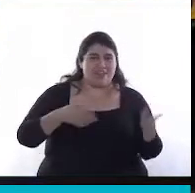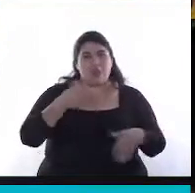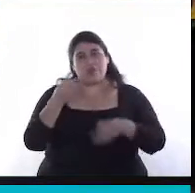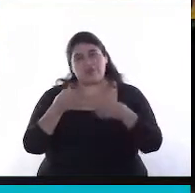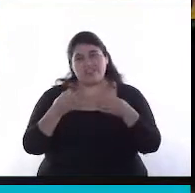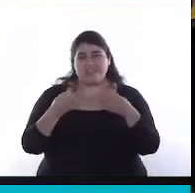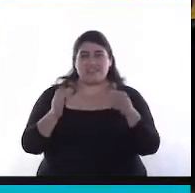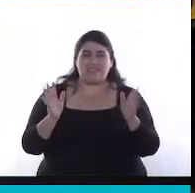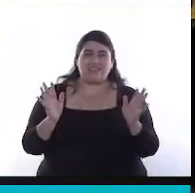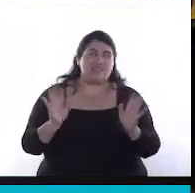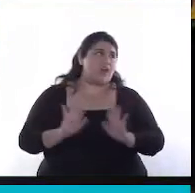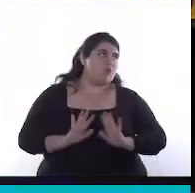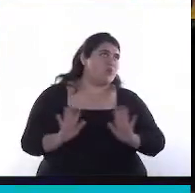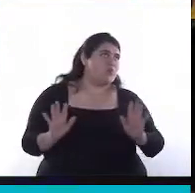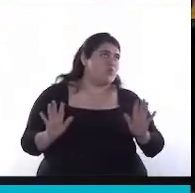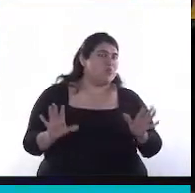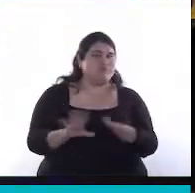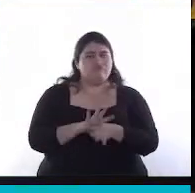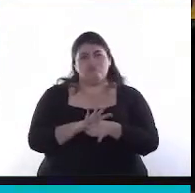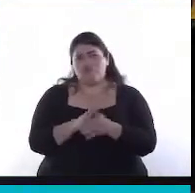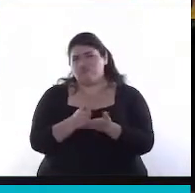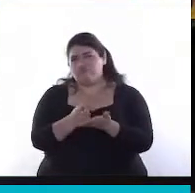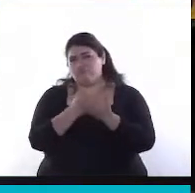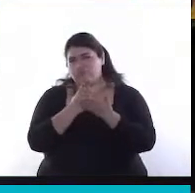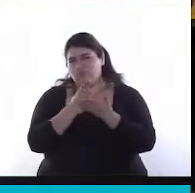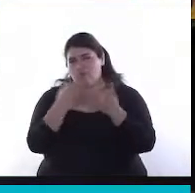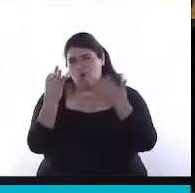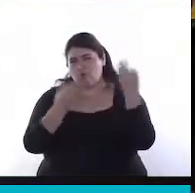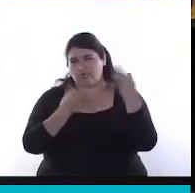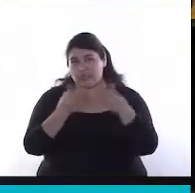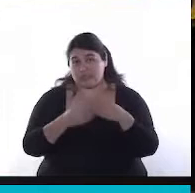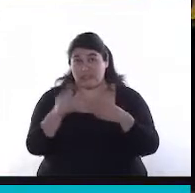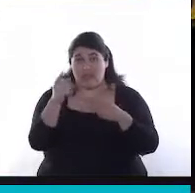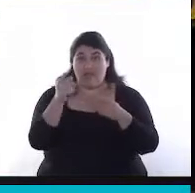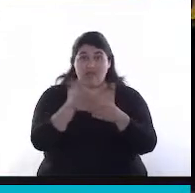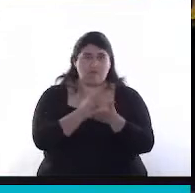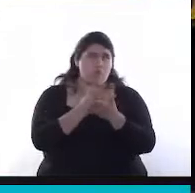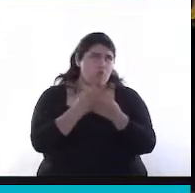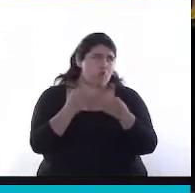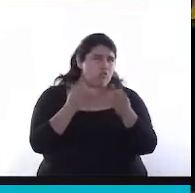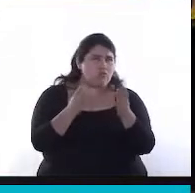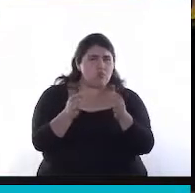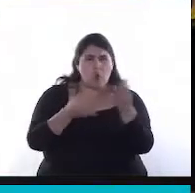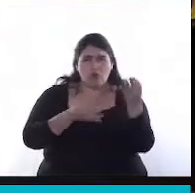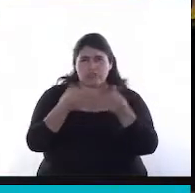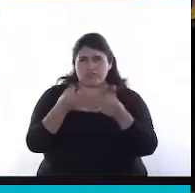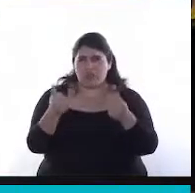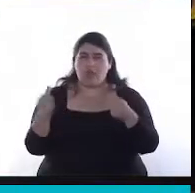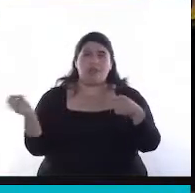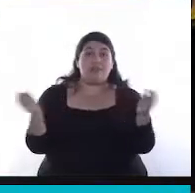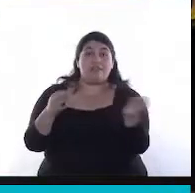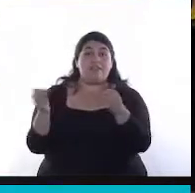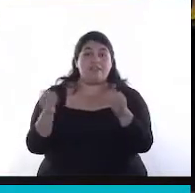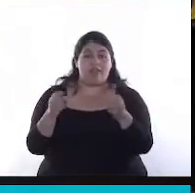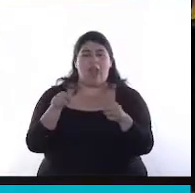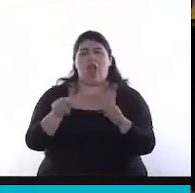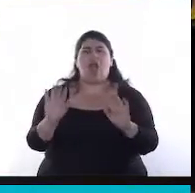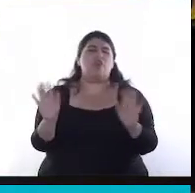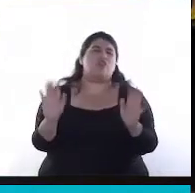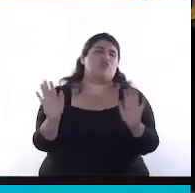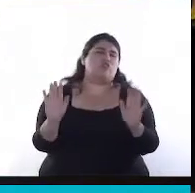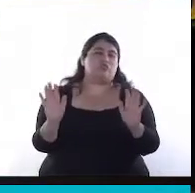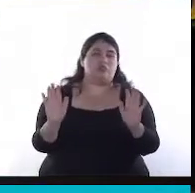terrible de justicia esos chats nos sirven como los chats que le mandaba susana